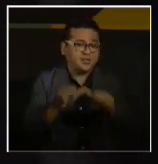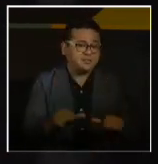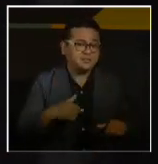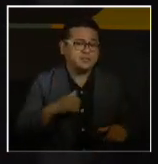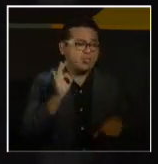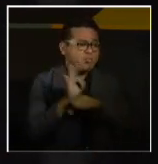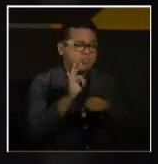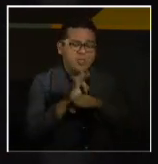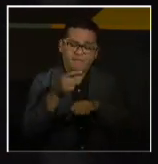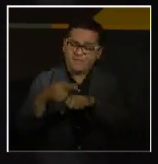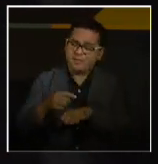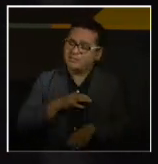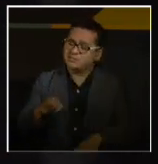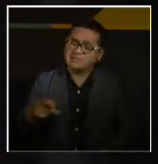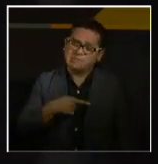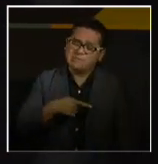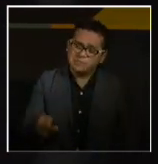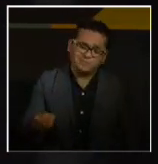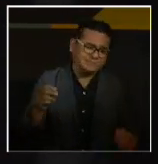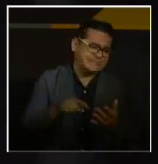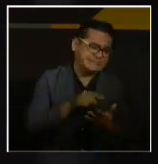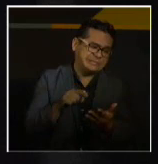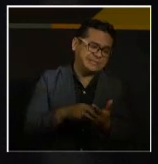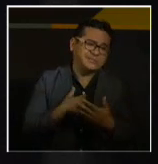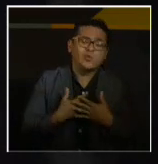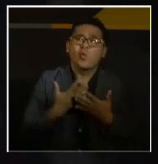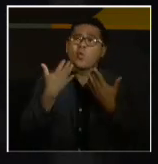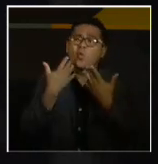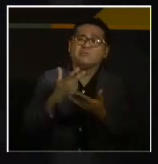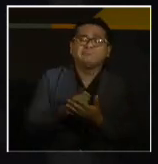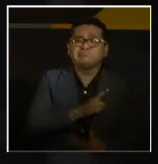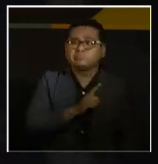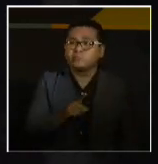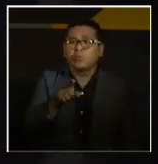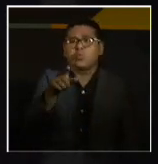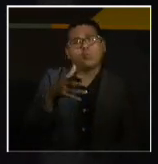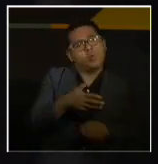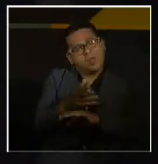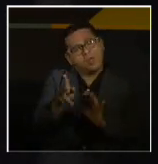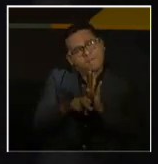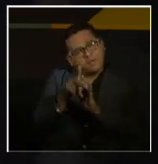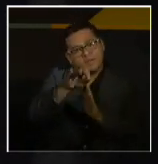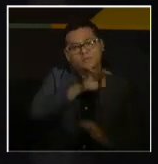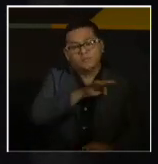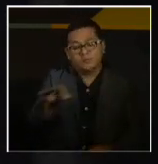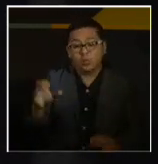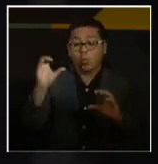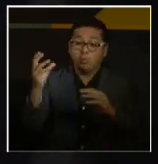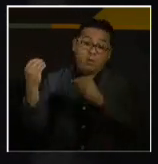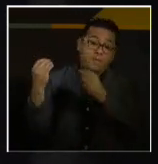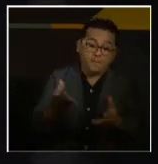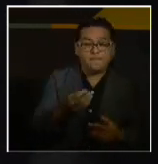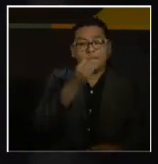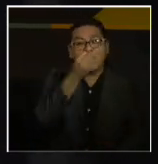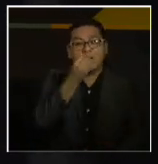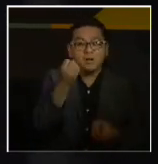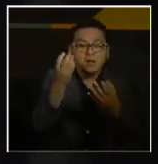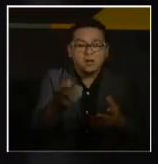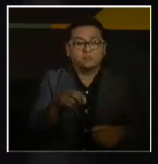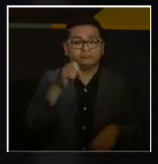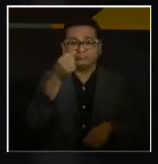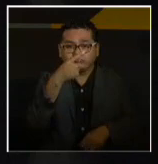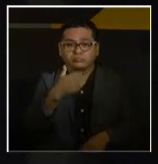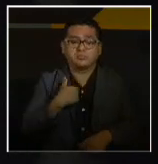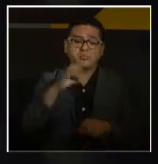quienes enfrentan la enfermedad, la pobreza y muchas veces la desesperanza. ¿Cuál es su proyecto para garantizar el abasto de medicamentos y la atención